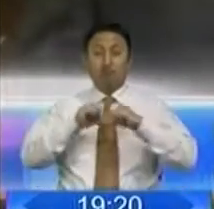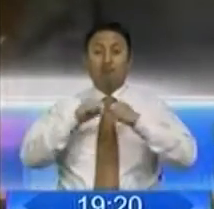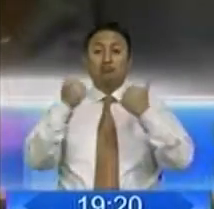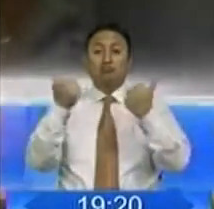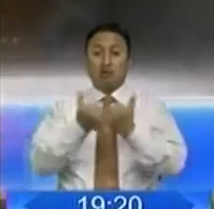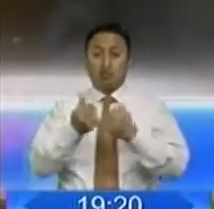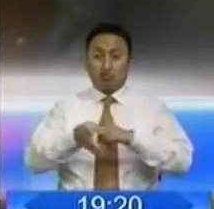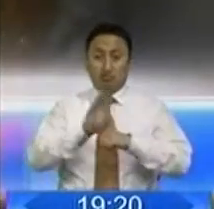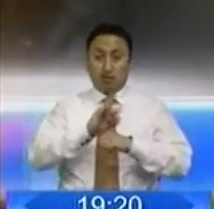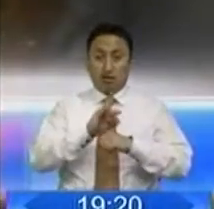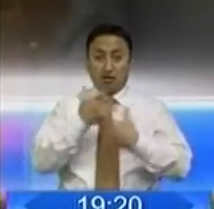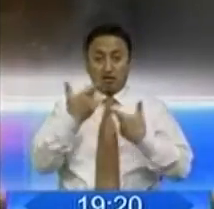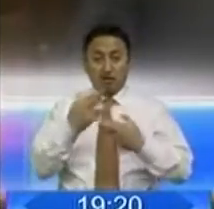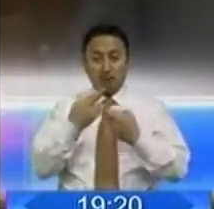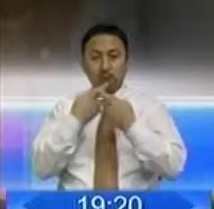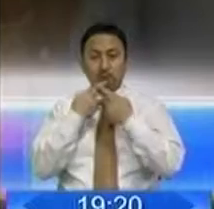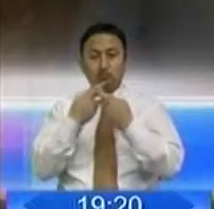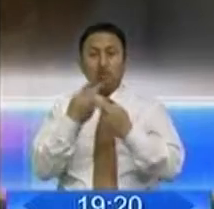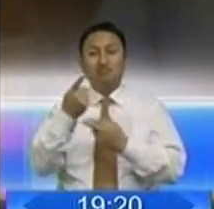al país